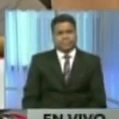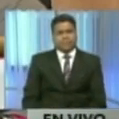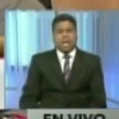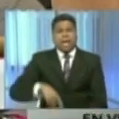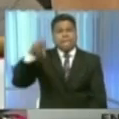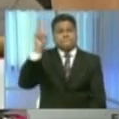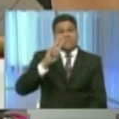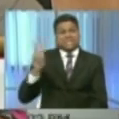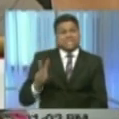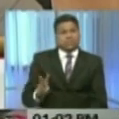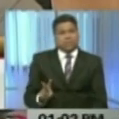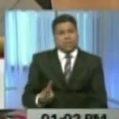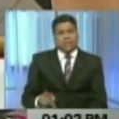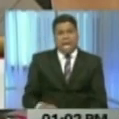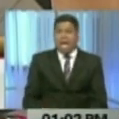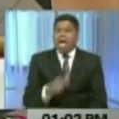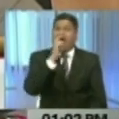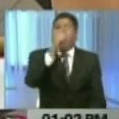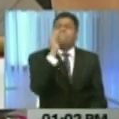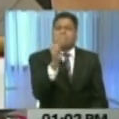Venezuela jamás será intervenida.